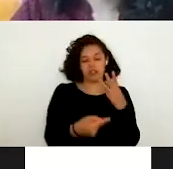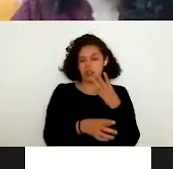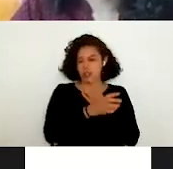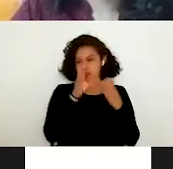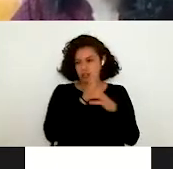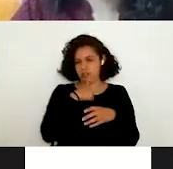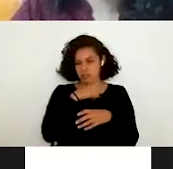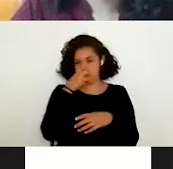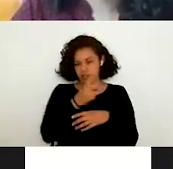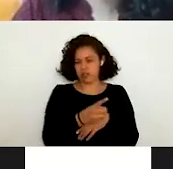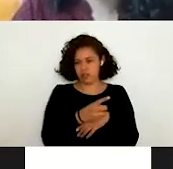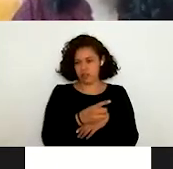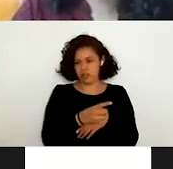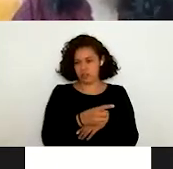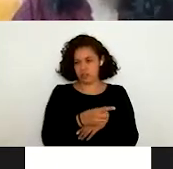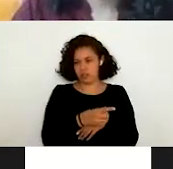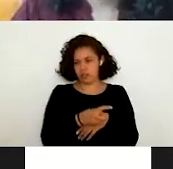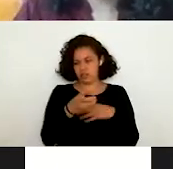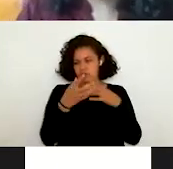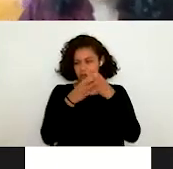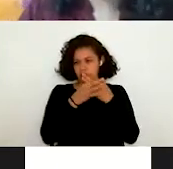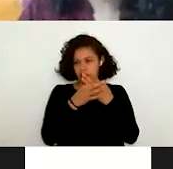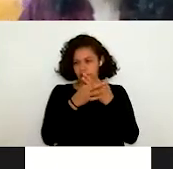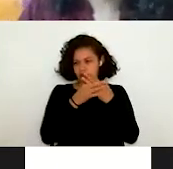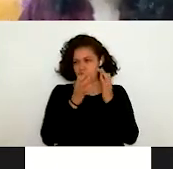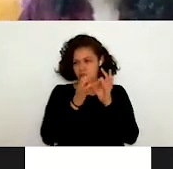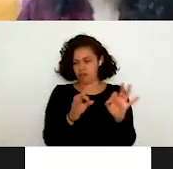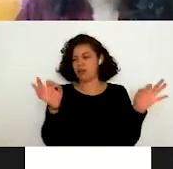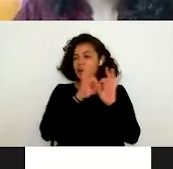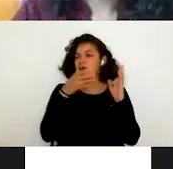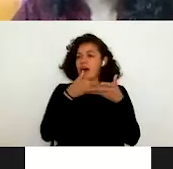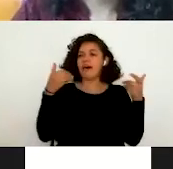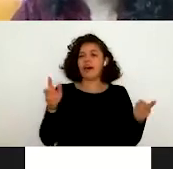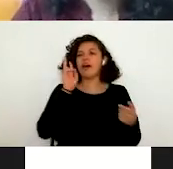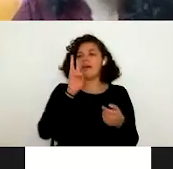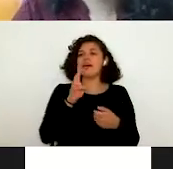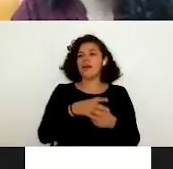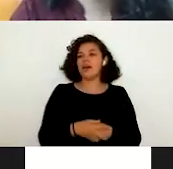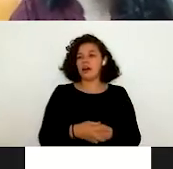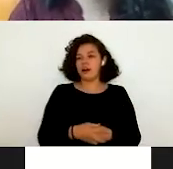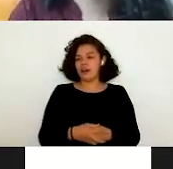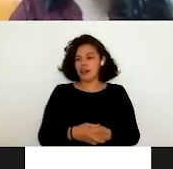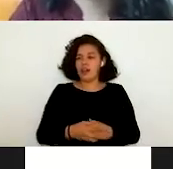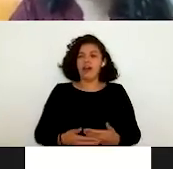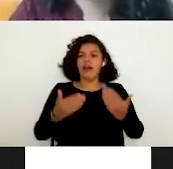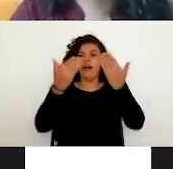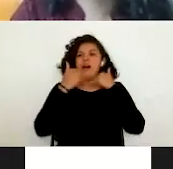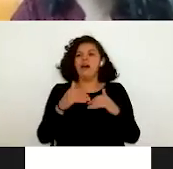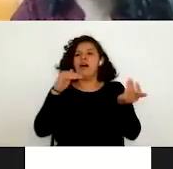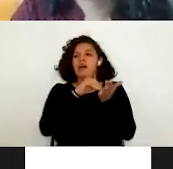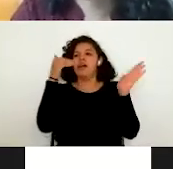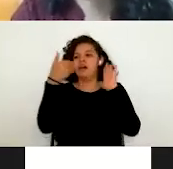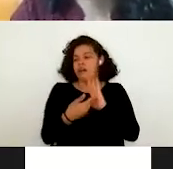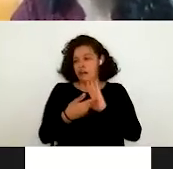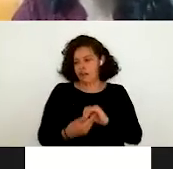son aquellos sustanciales. Ahora vamos a ver o vamos a continuar con la